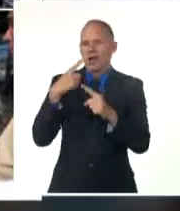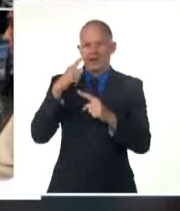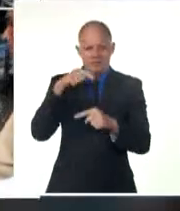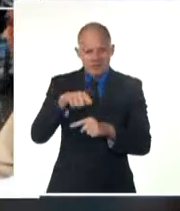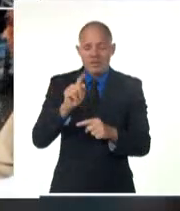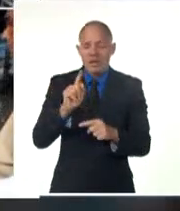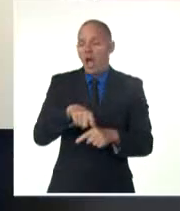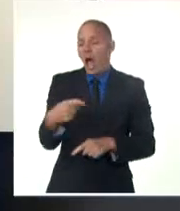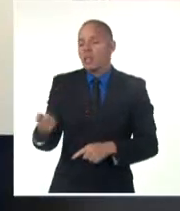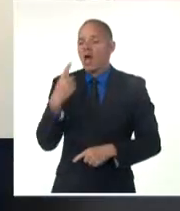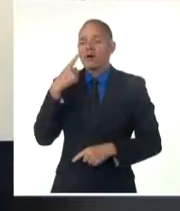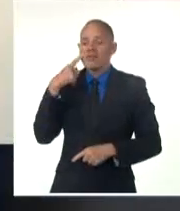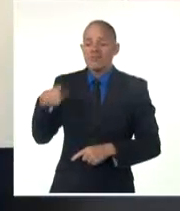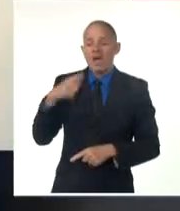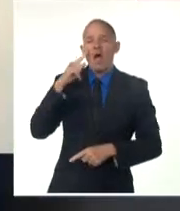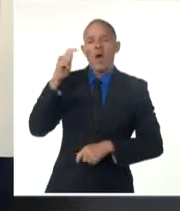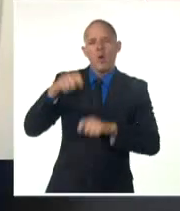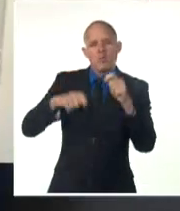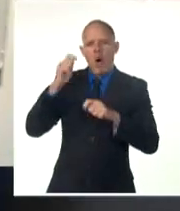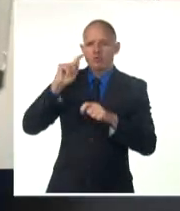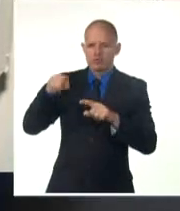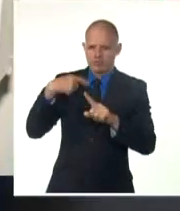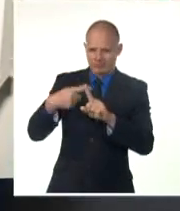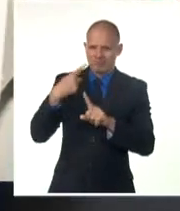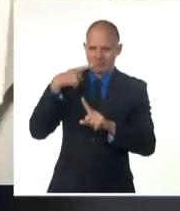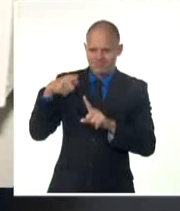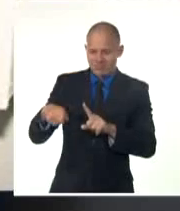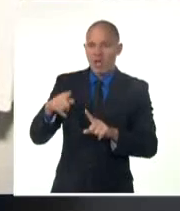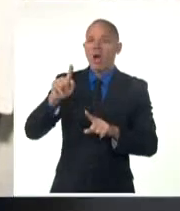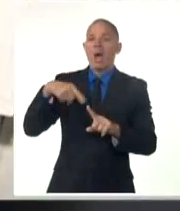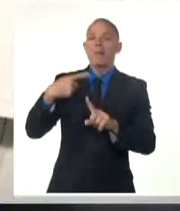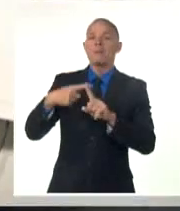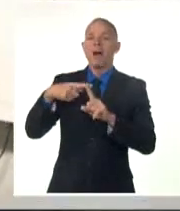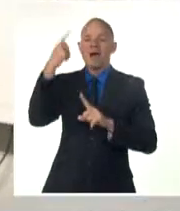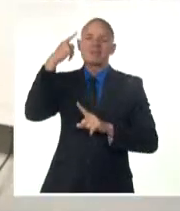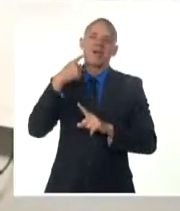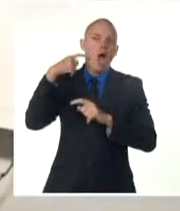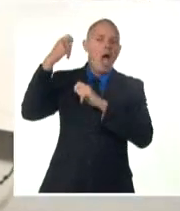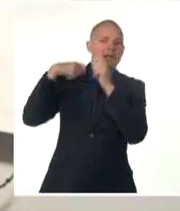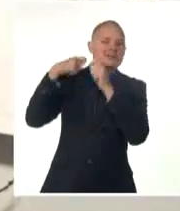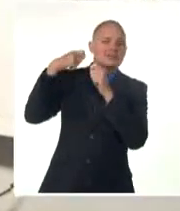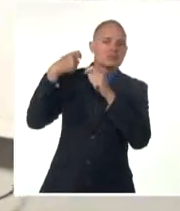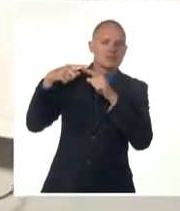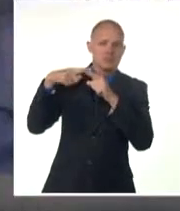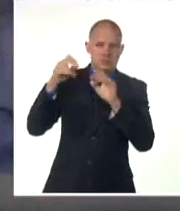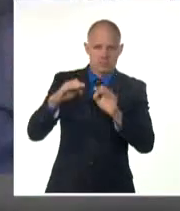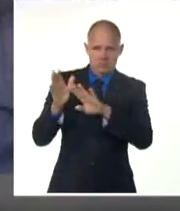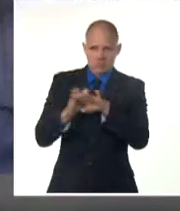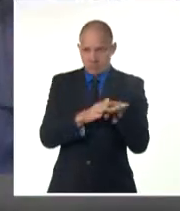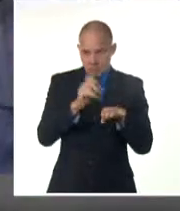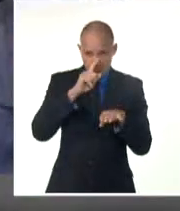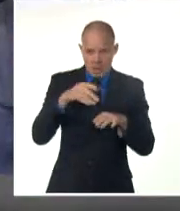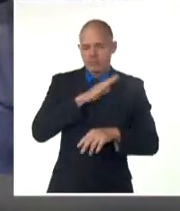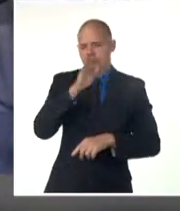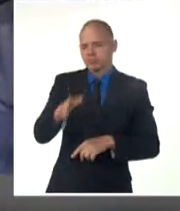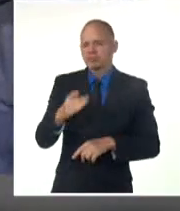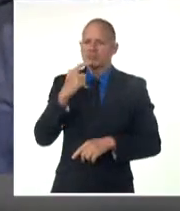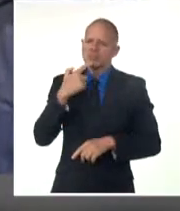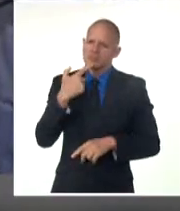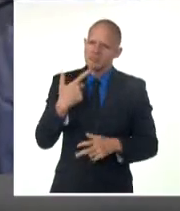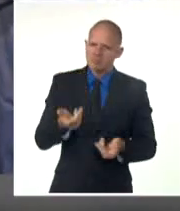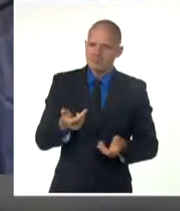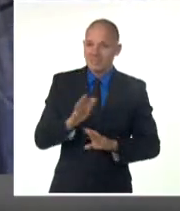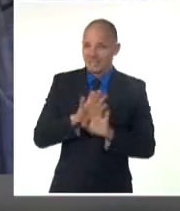de quemados y cirugía plástica. En el centro asistencial llegó hasta la unidad provincial de cirugía de mínimo acceso, donde luego